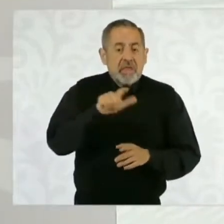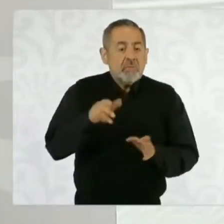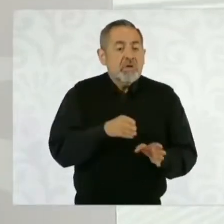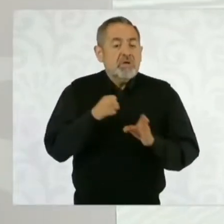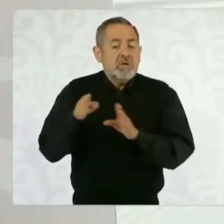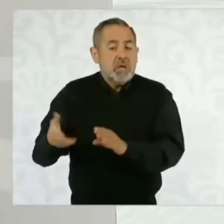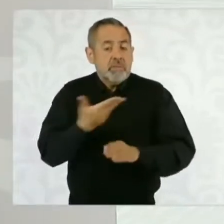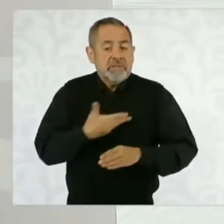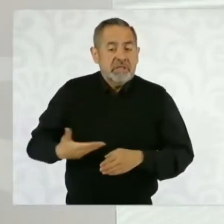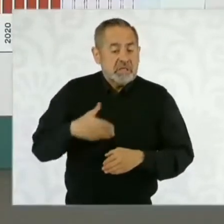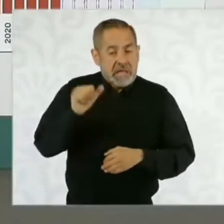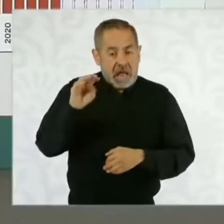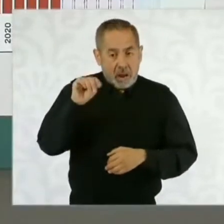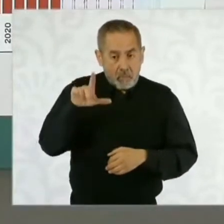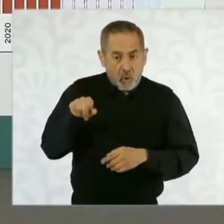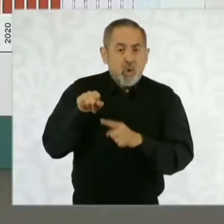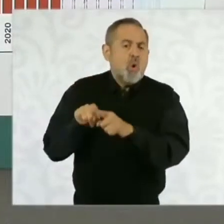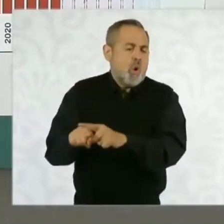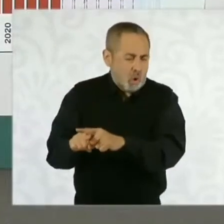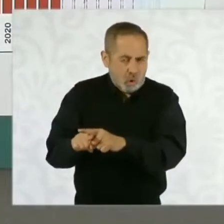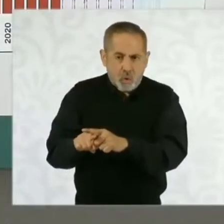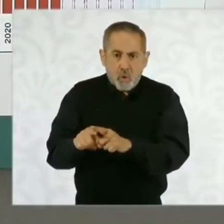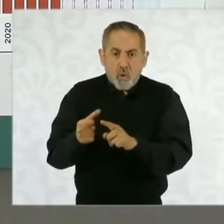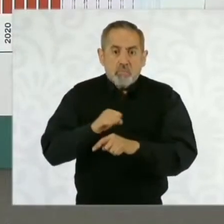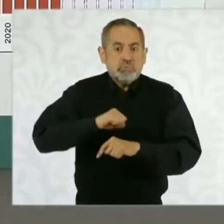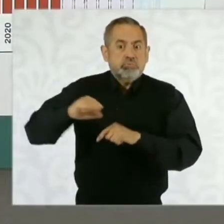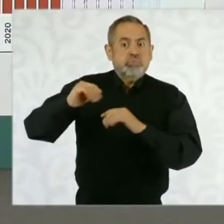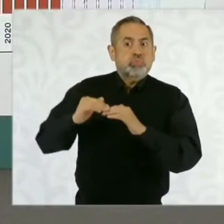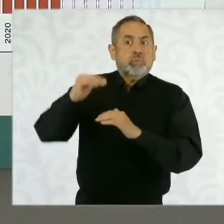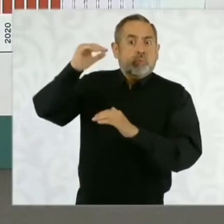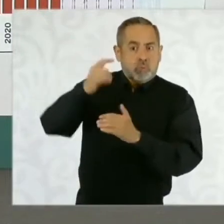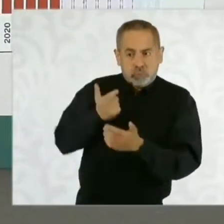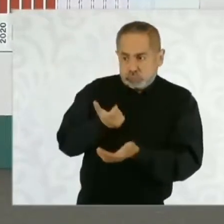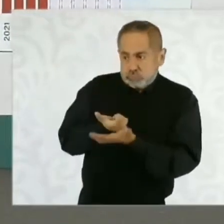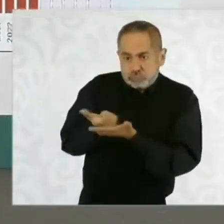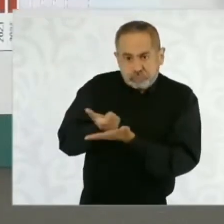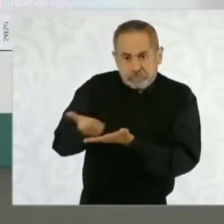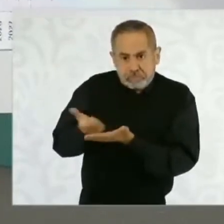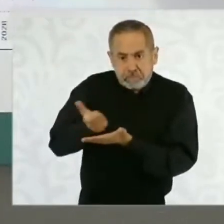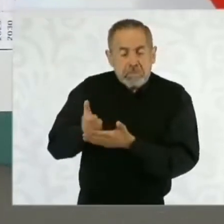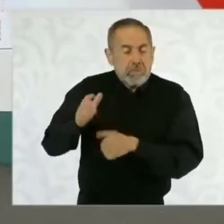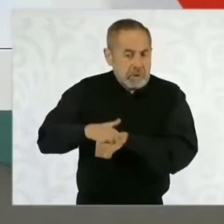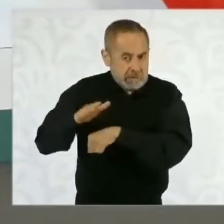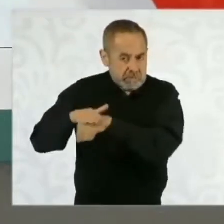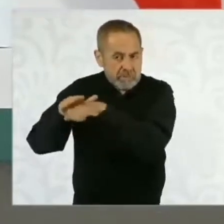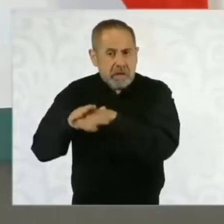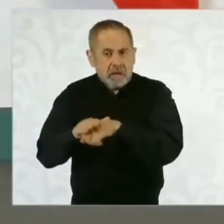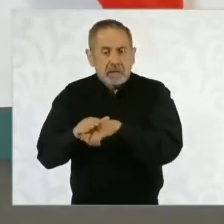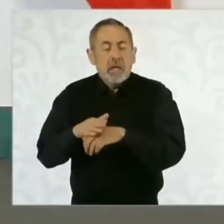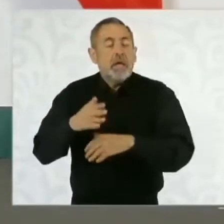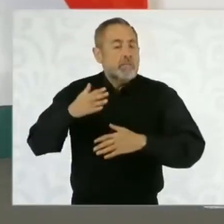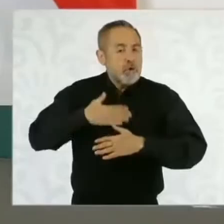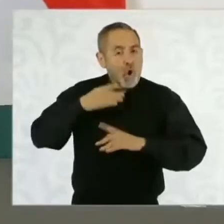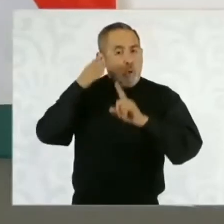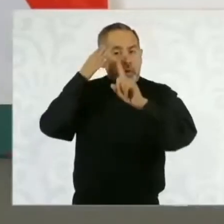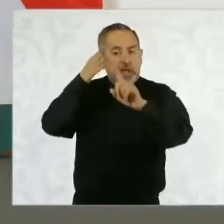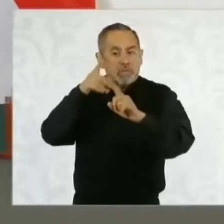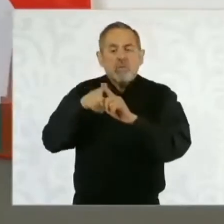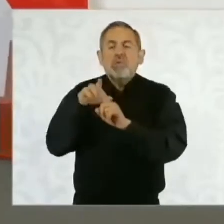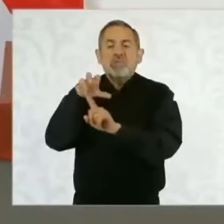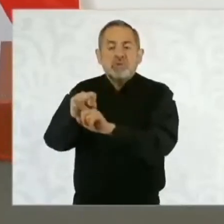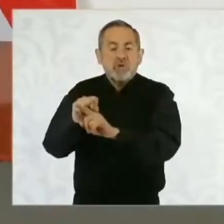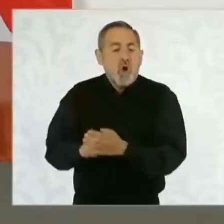presidente Andrés Manuel López Obrador tuvo un incremento significativo y nuestro objetivo es llegar a